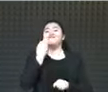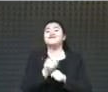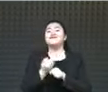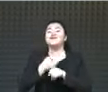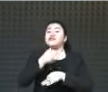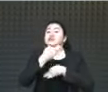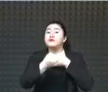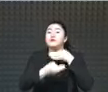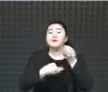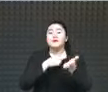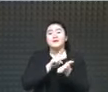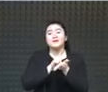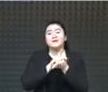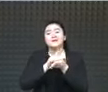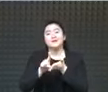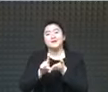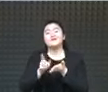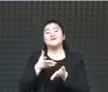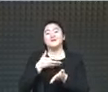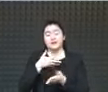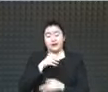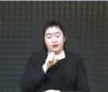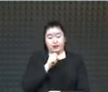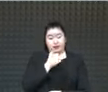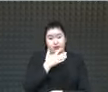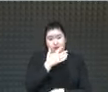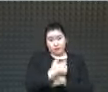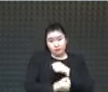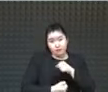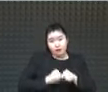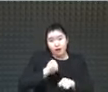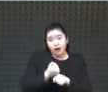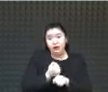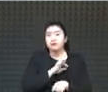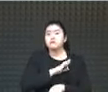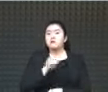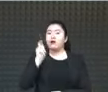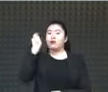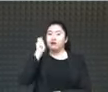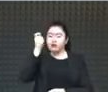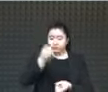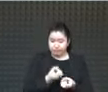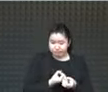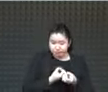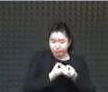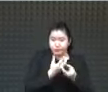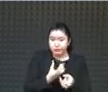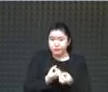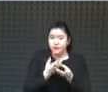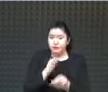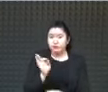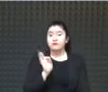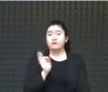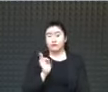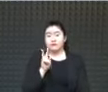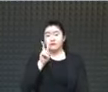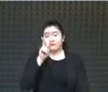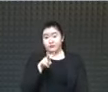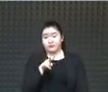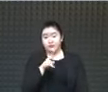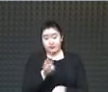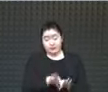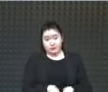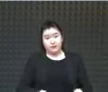la pensión adulto mayor a partir de los 65 años, que es un mínimo básico, por lo menos para